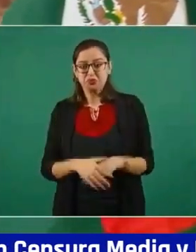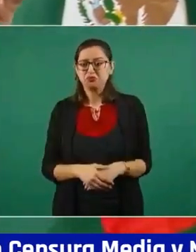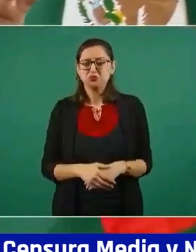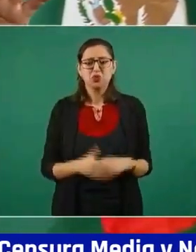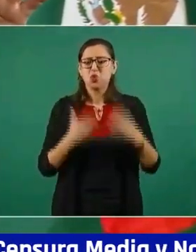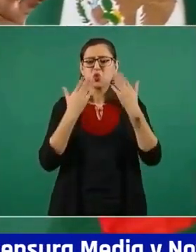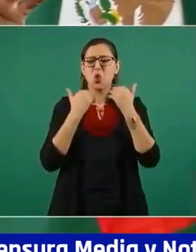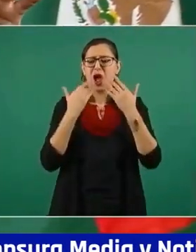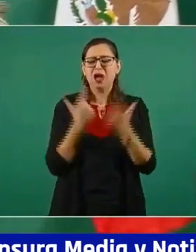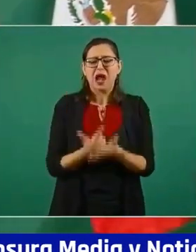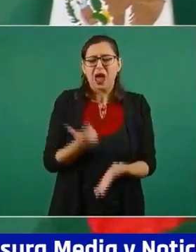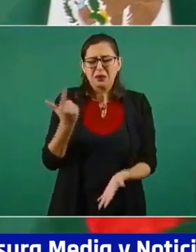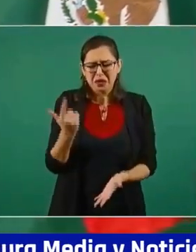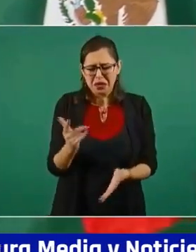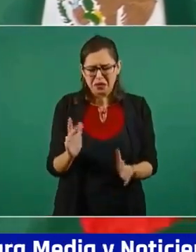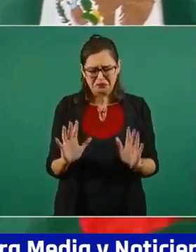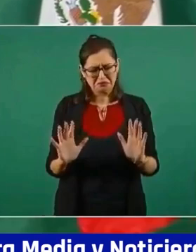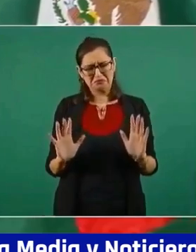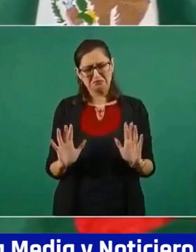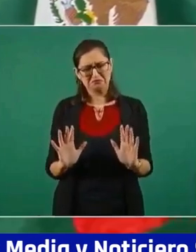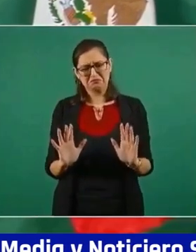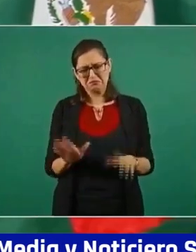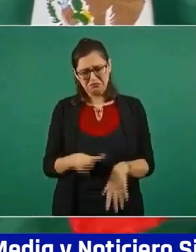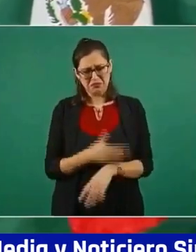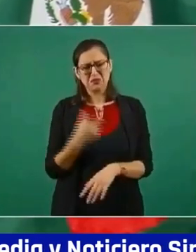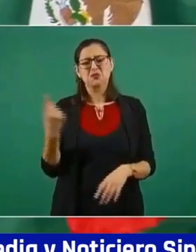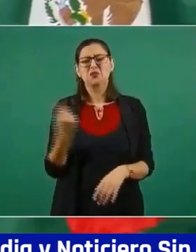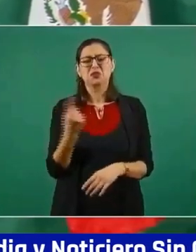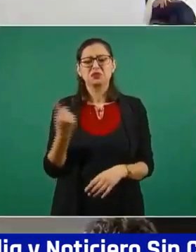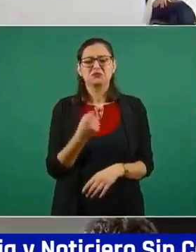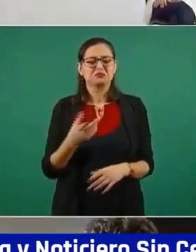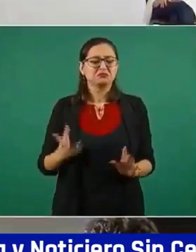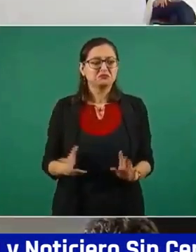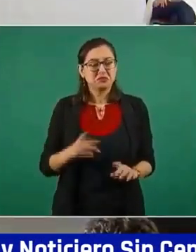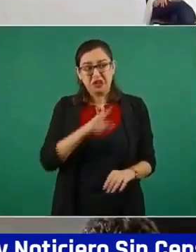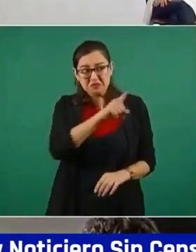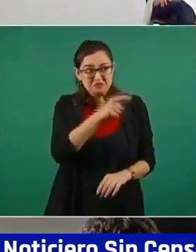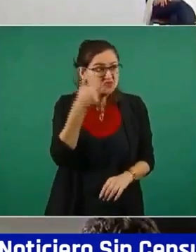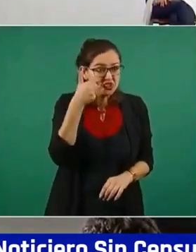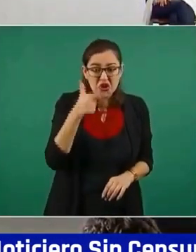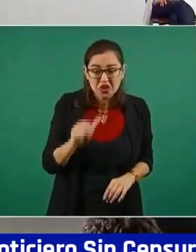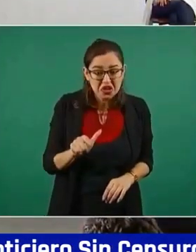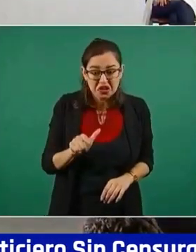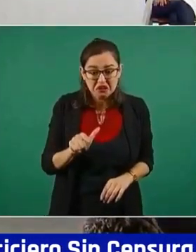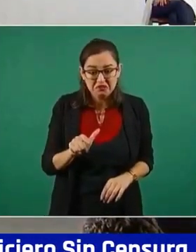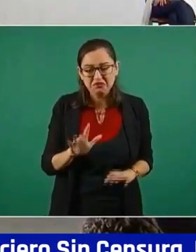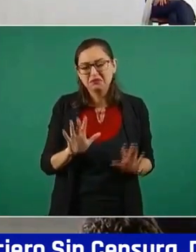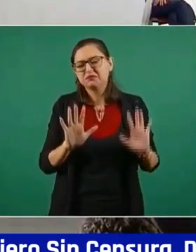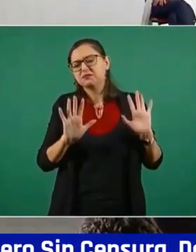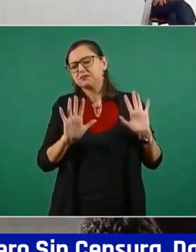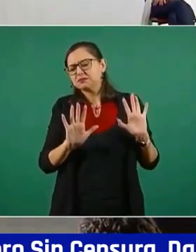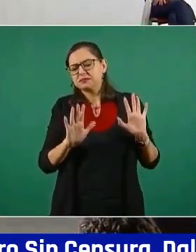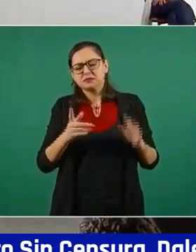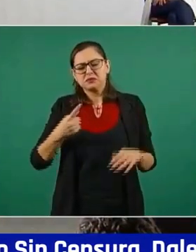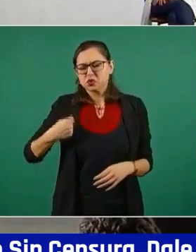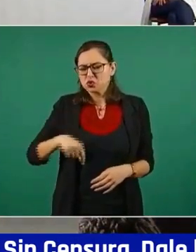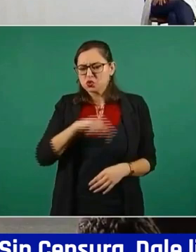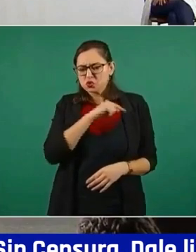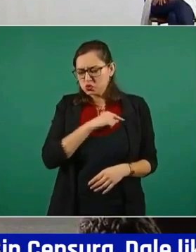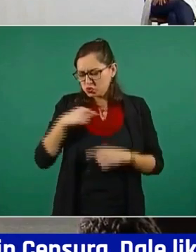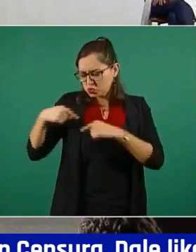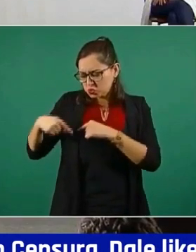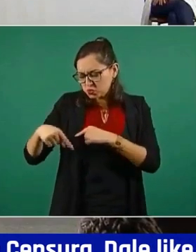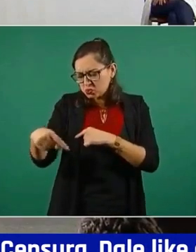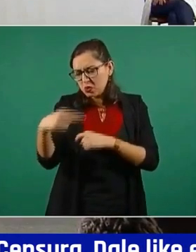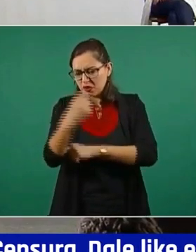mayores porque nosotros estamos llevando a cabo todos los actos de conmemoración